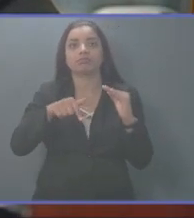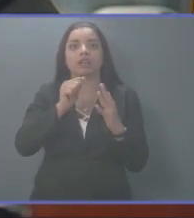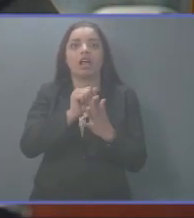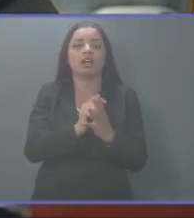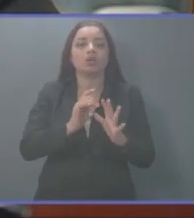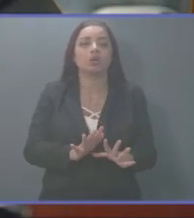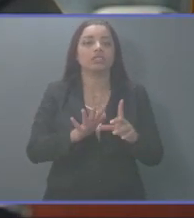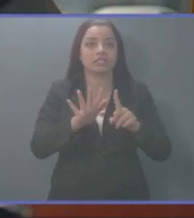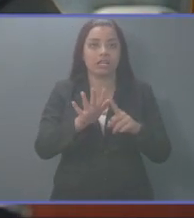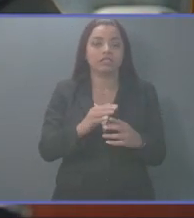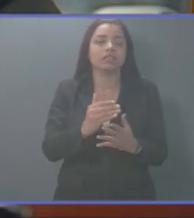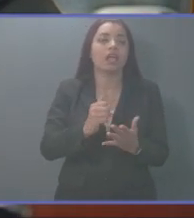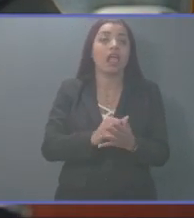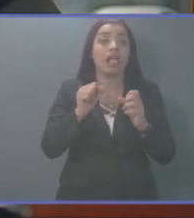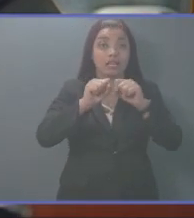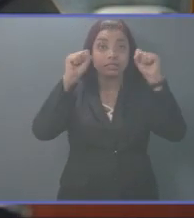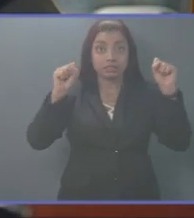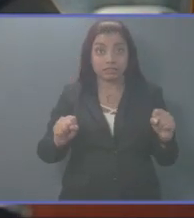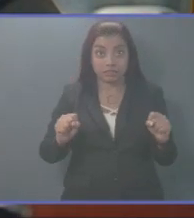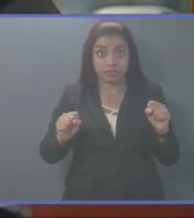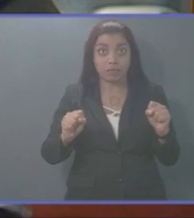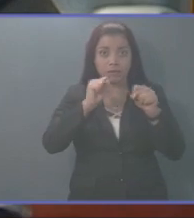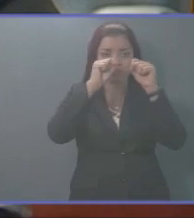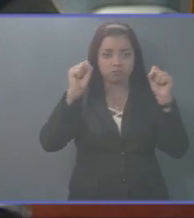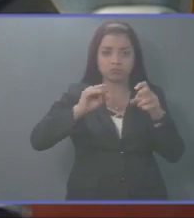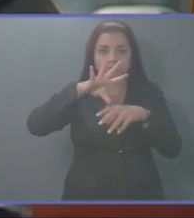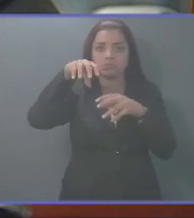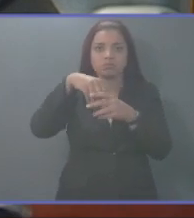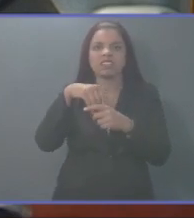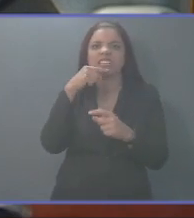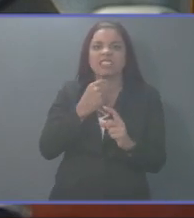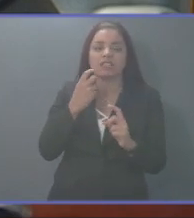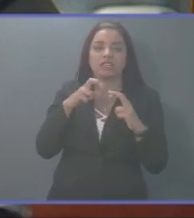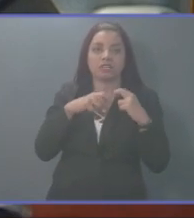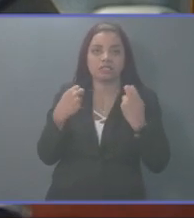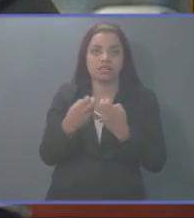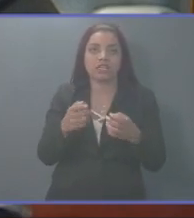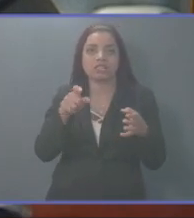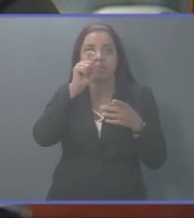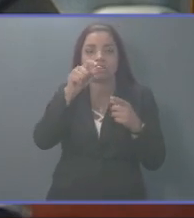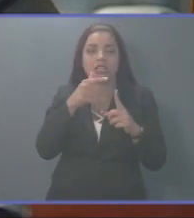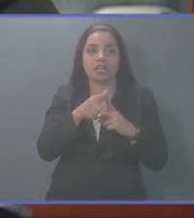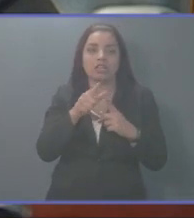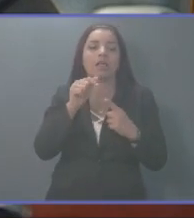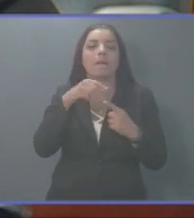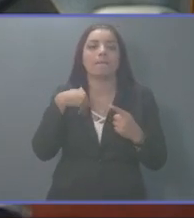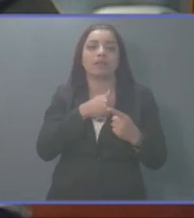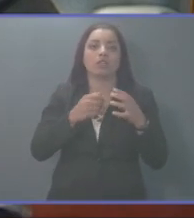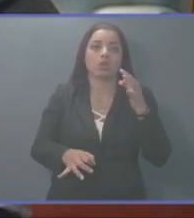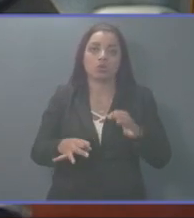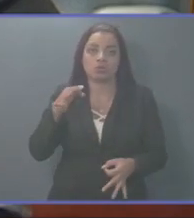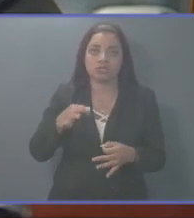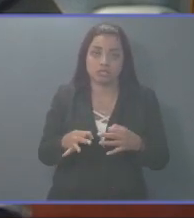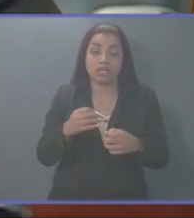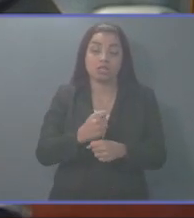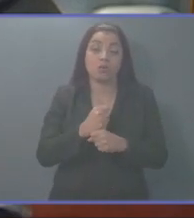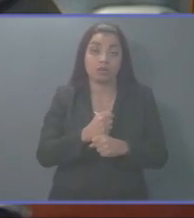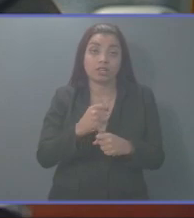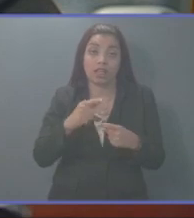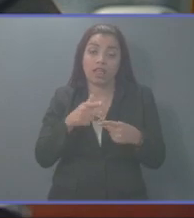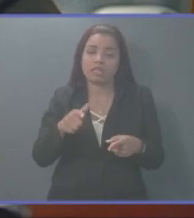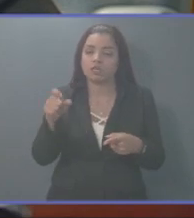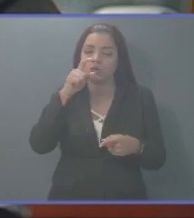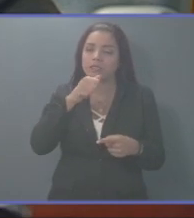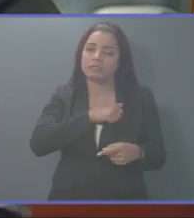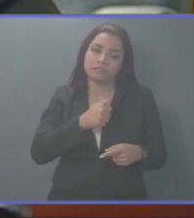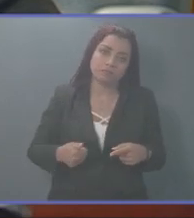Artículo 16. El sistema estará conformado por las siguientes entidades. A, el Ministerio de Justicia y Seguridad Pública, que será la institución